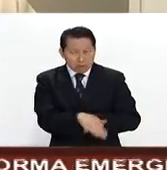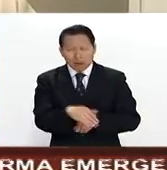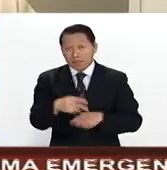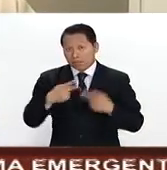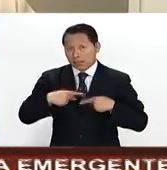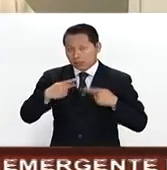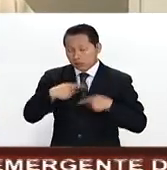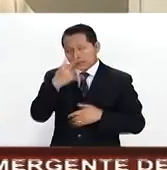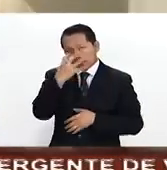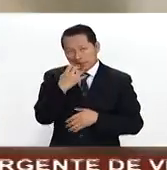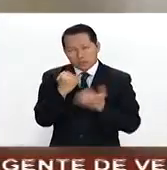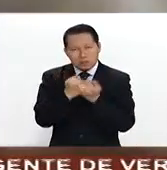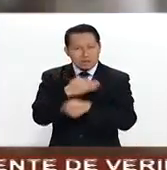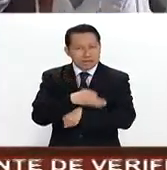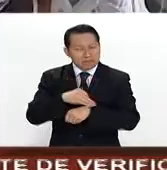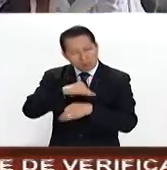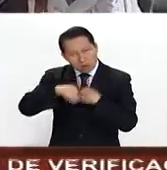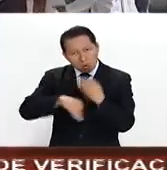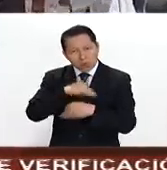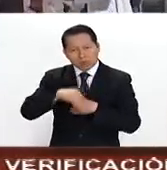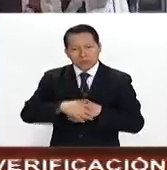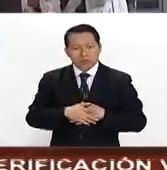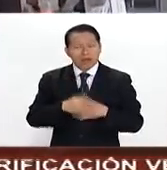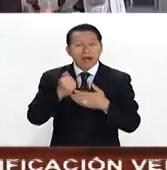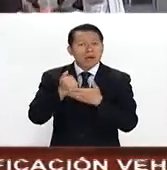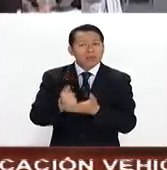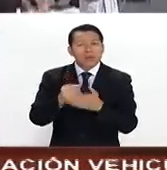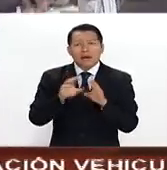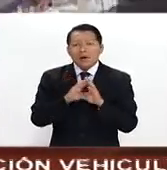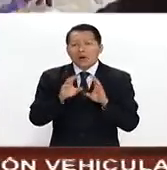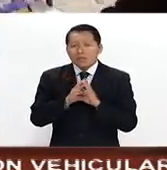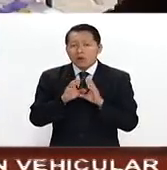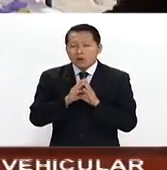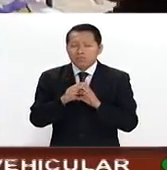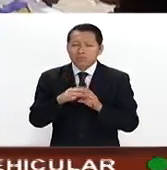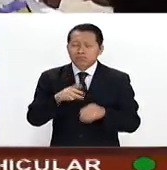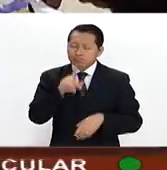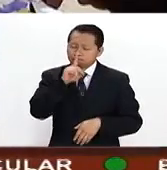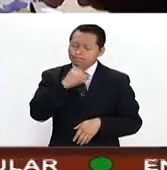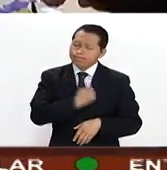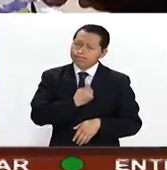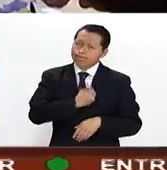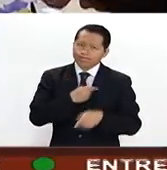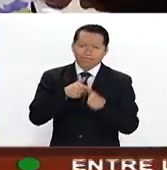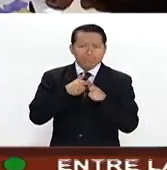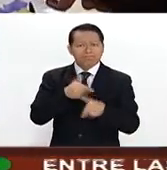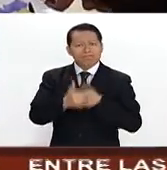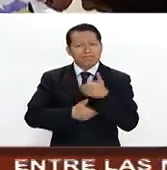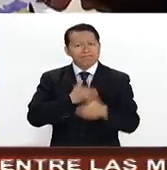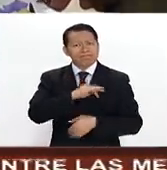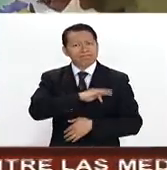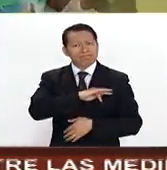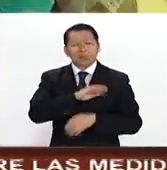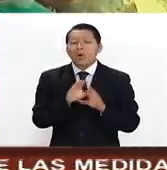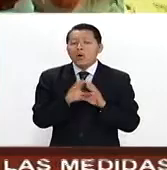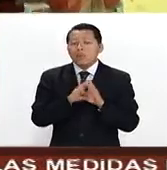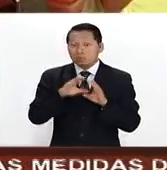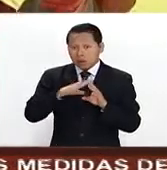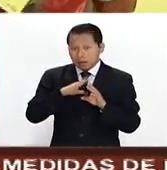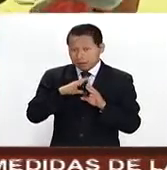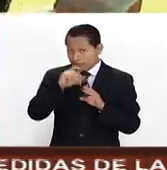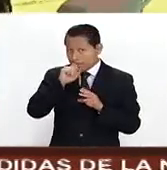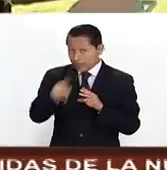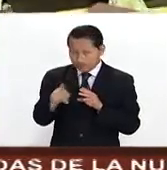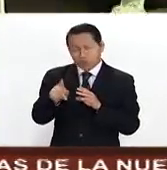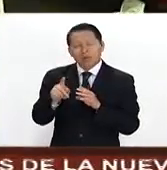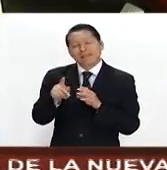sino también para su familia. Para ayudarlos a enfrentar su pérdida, 60 especialistas pertenecientes al Instituto de Seguridad Social del Estado